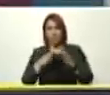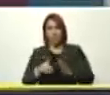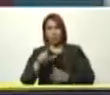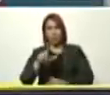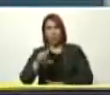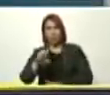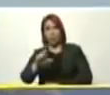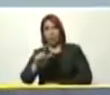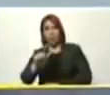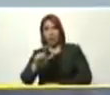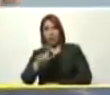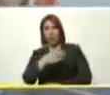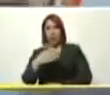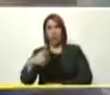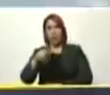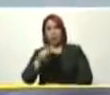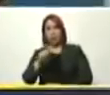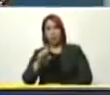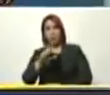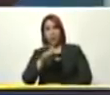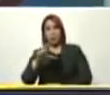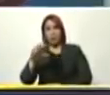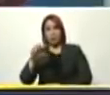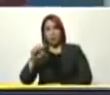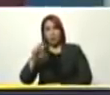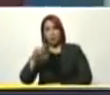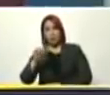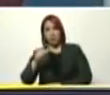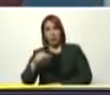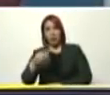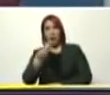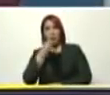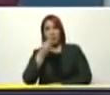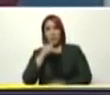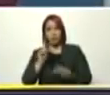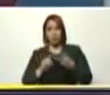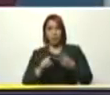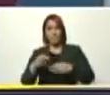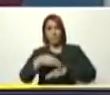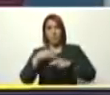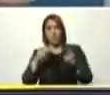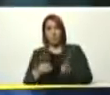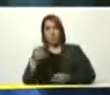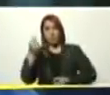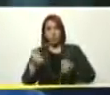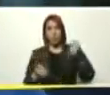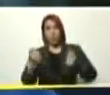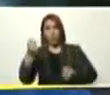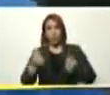de Alimentación, jefe de los CLAP, tenemos al ministro Hipólito Abreu, ministro de Transporte,